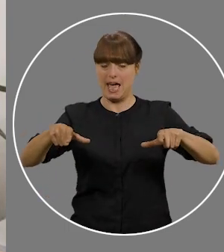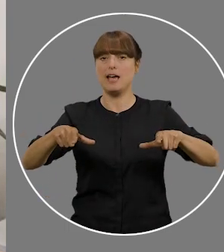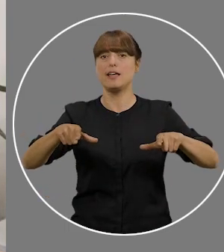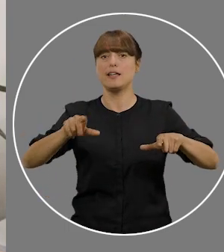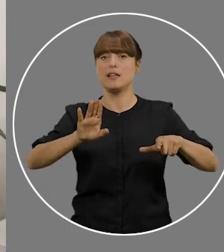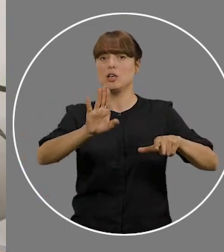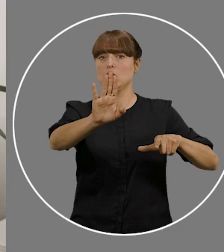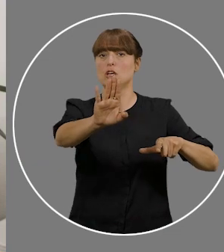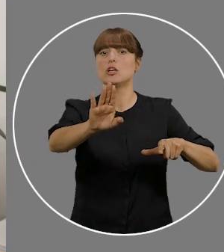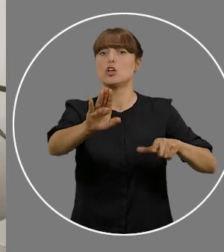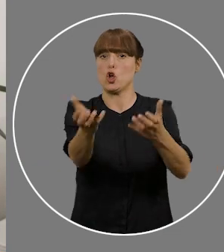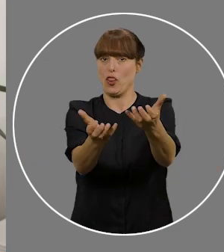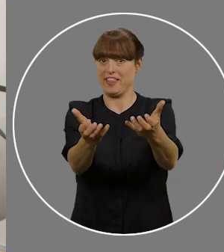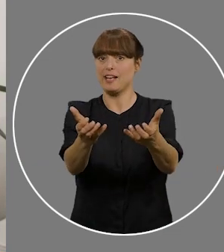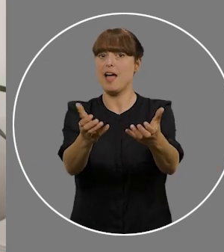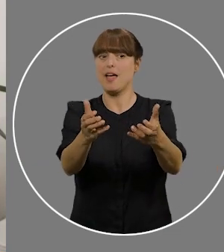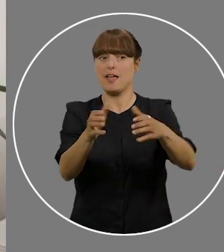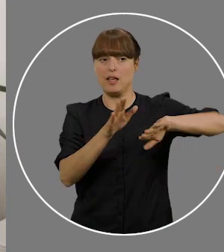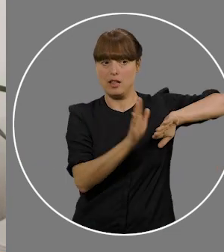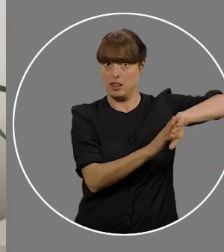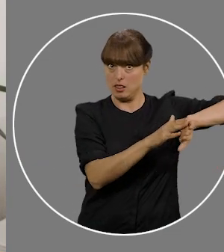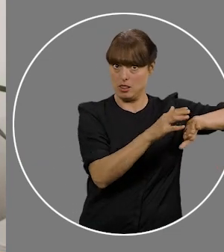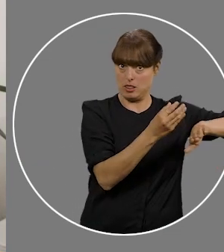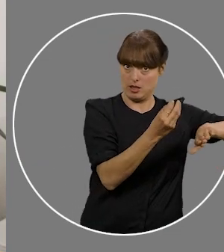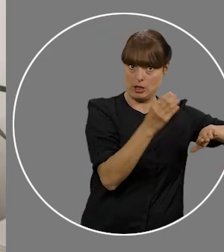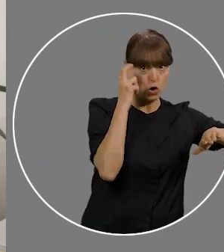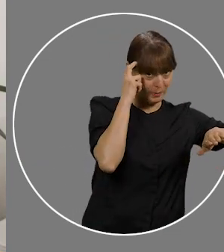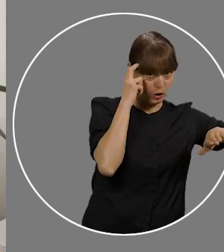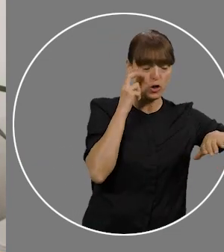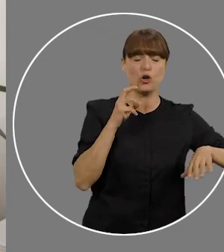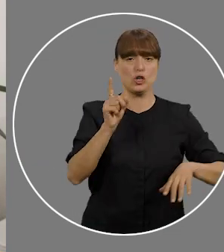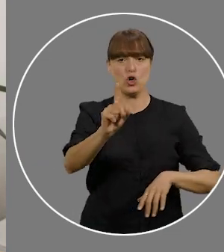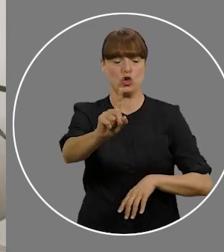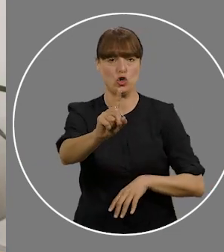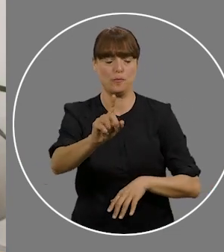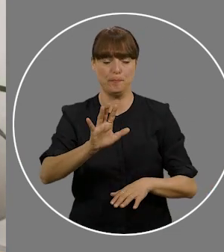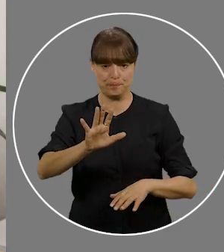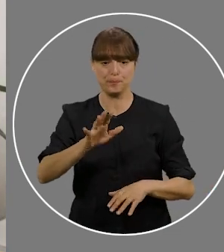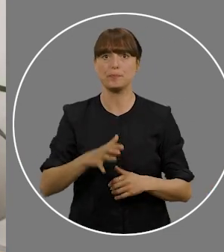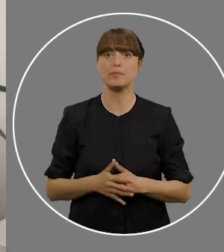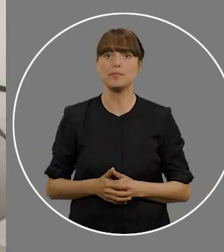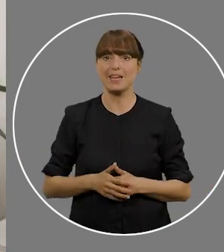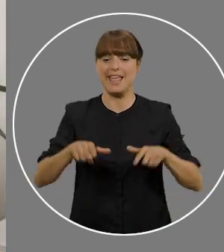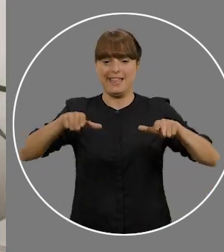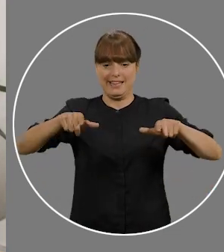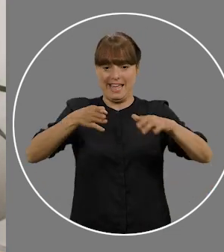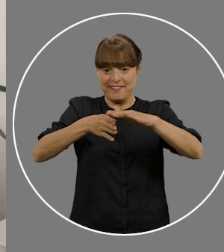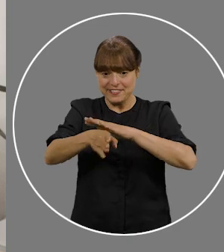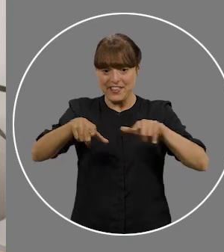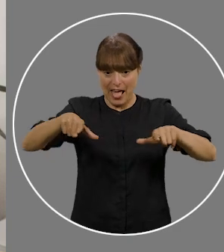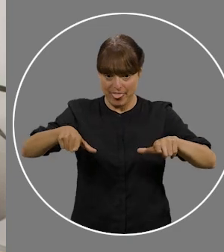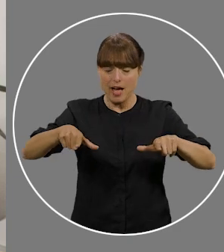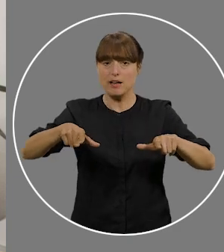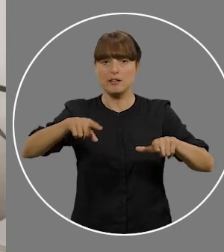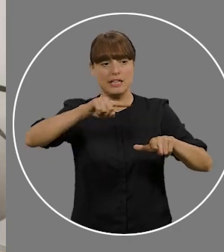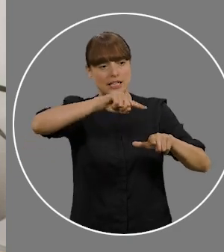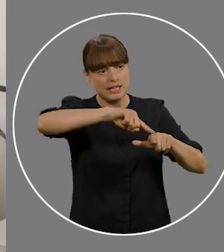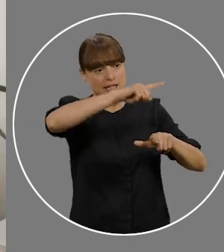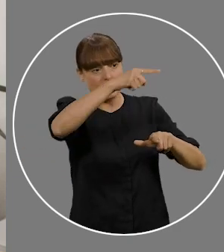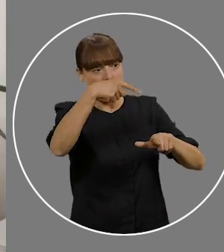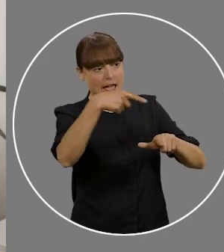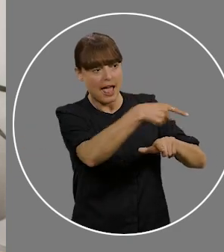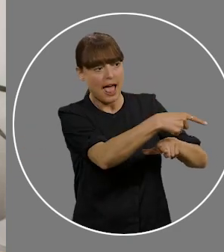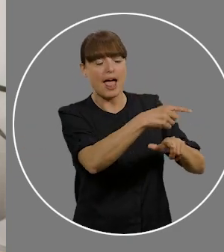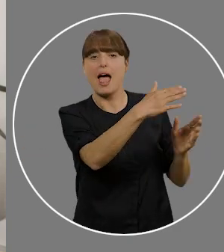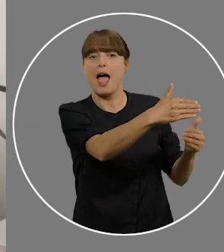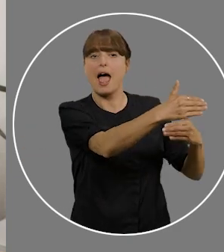luego, No. Había una entrada y un hueco que era la puerta de la habitación. Y